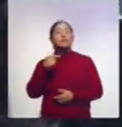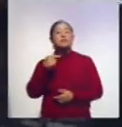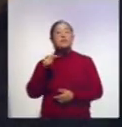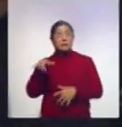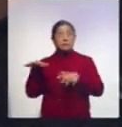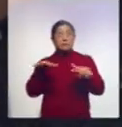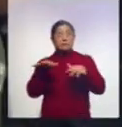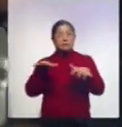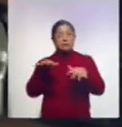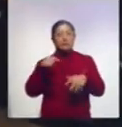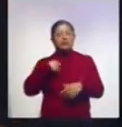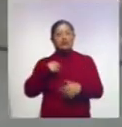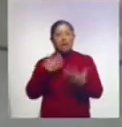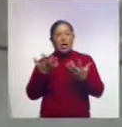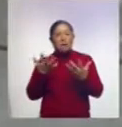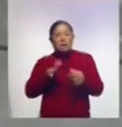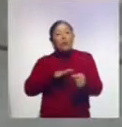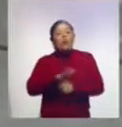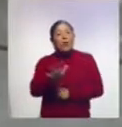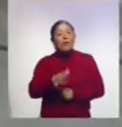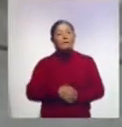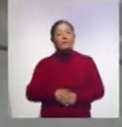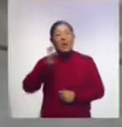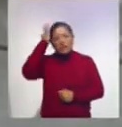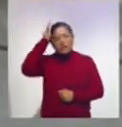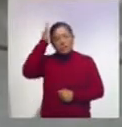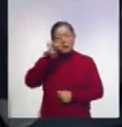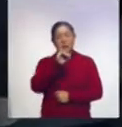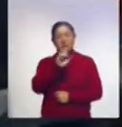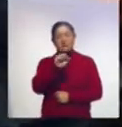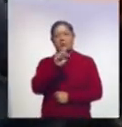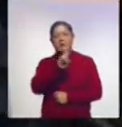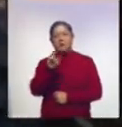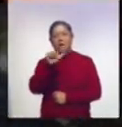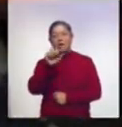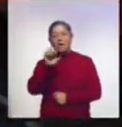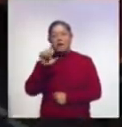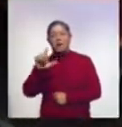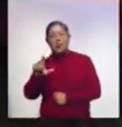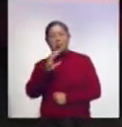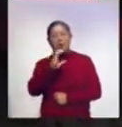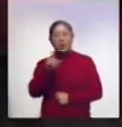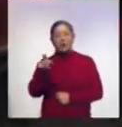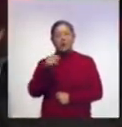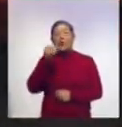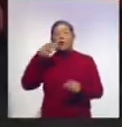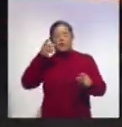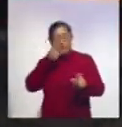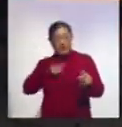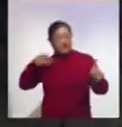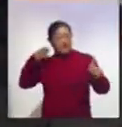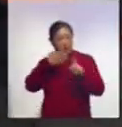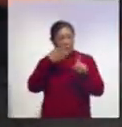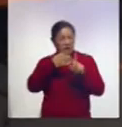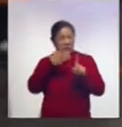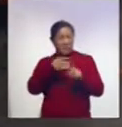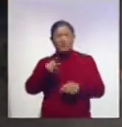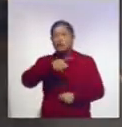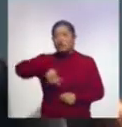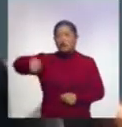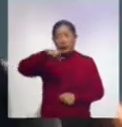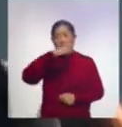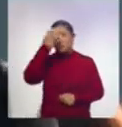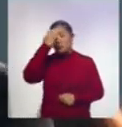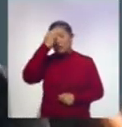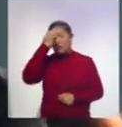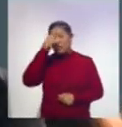de sismo? El titular del área, Israel Corona, destacó que el objetivo fue informar a la sociedad respecto al riesgo que enfrentan si